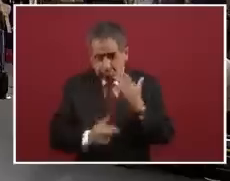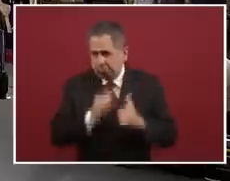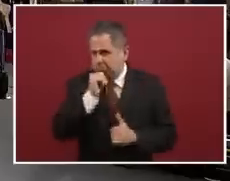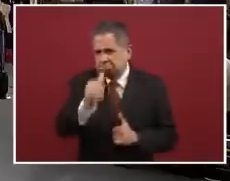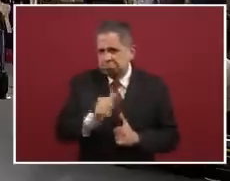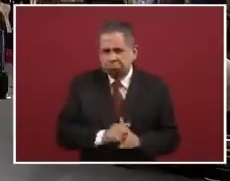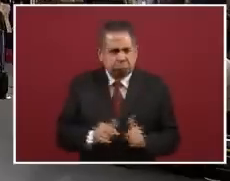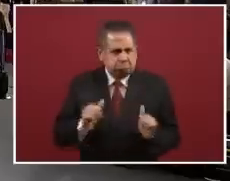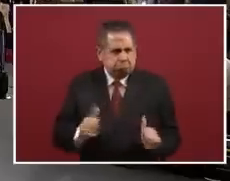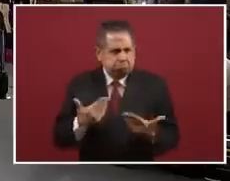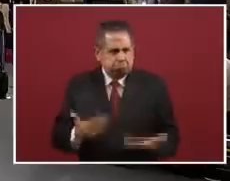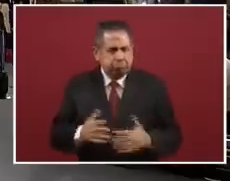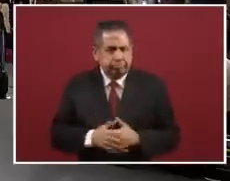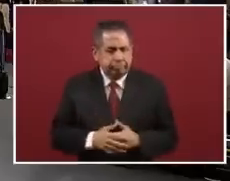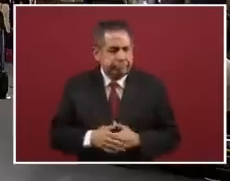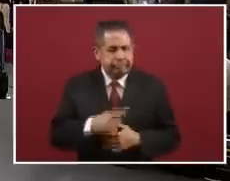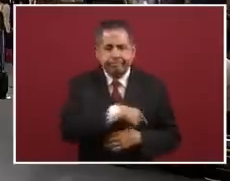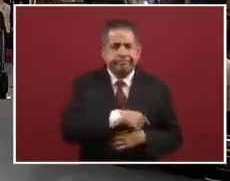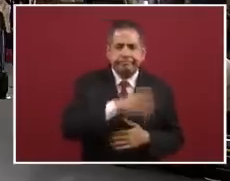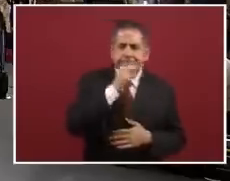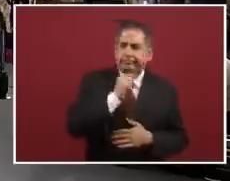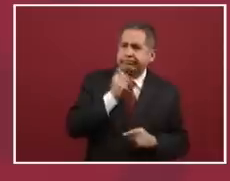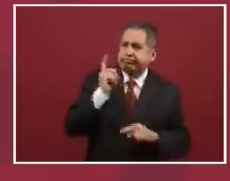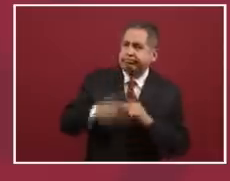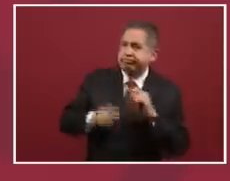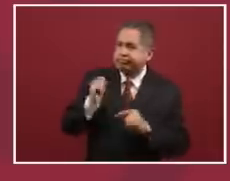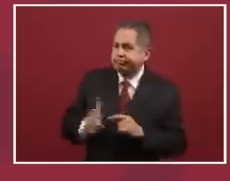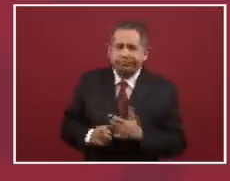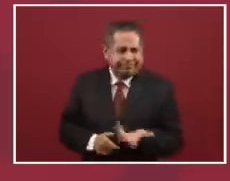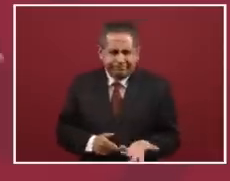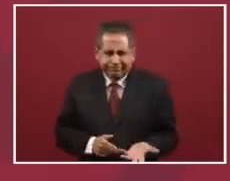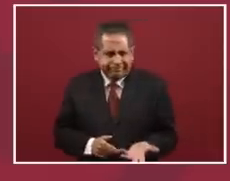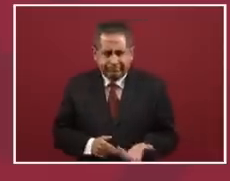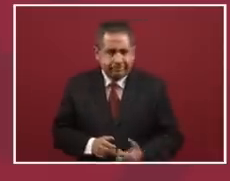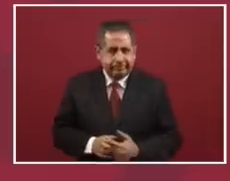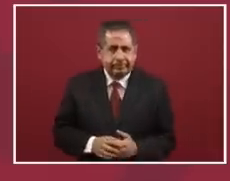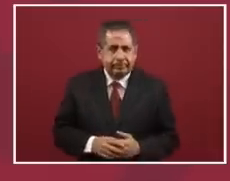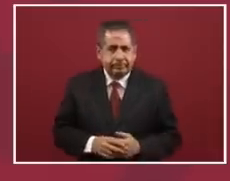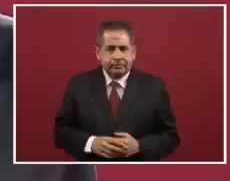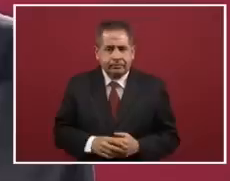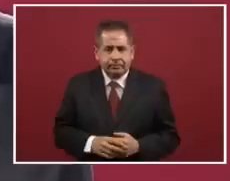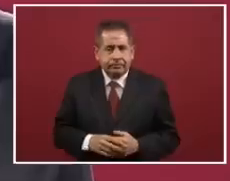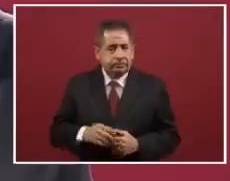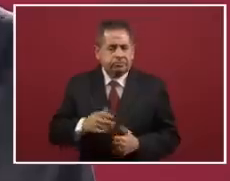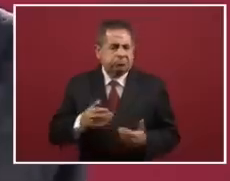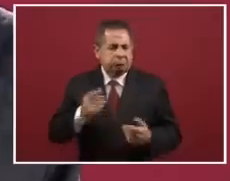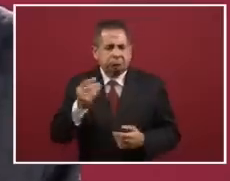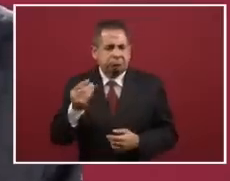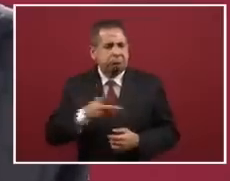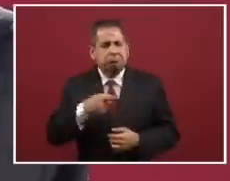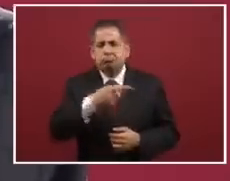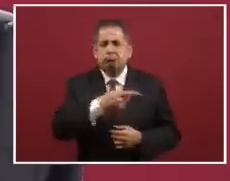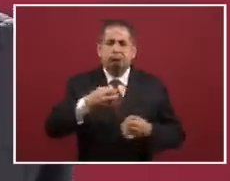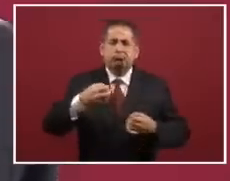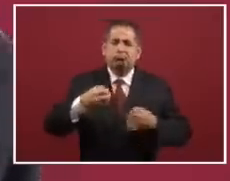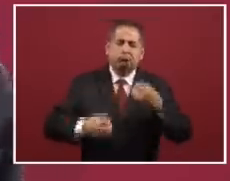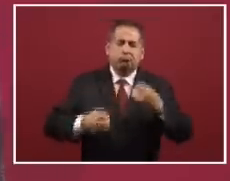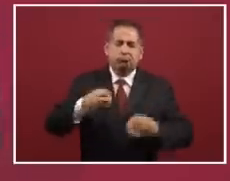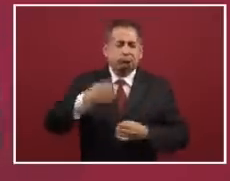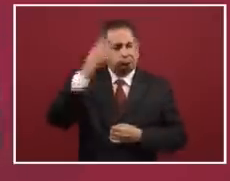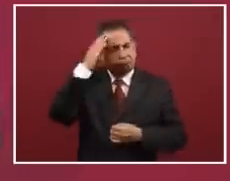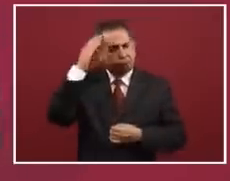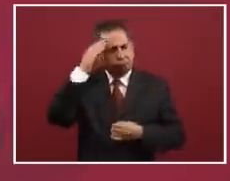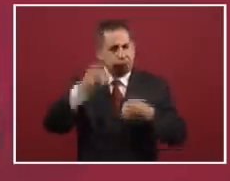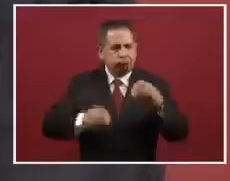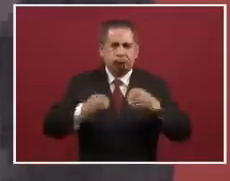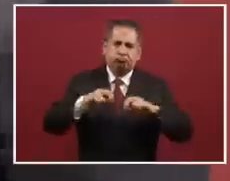Entonces, no pueden, aun cuando una autoridad del Poder Judicial